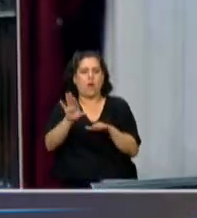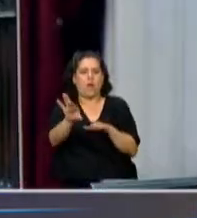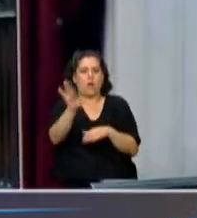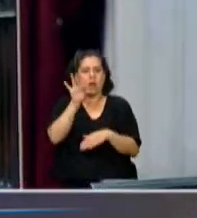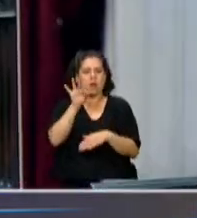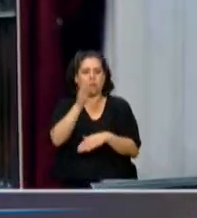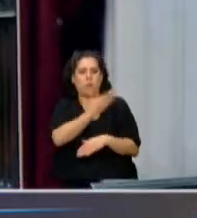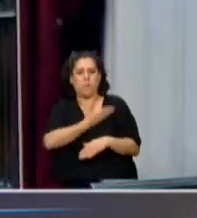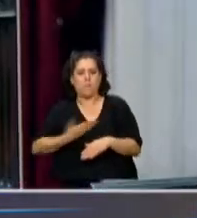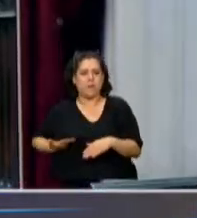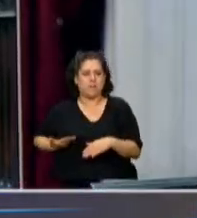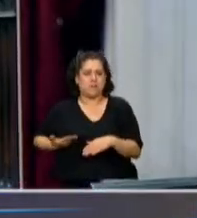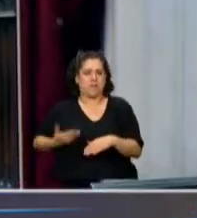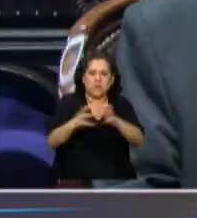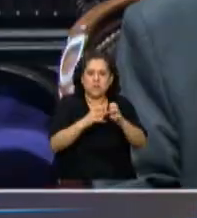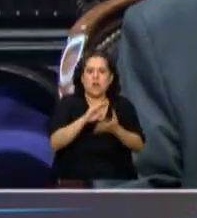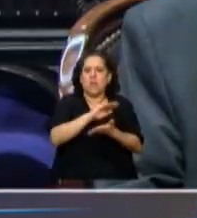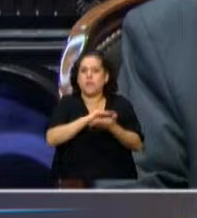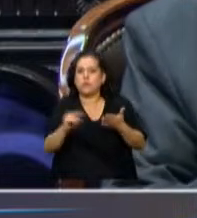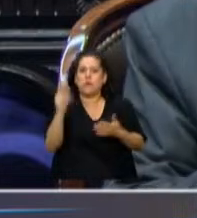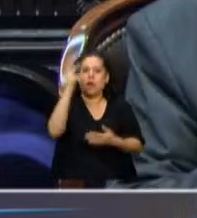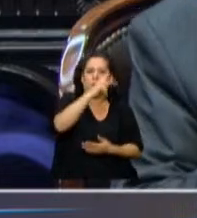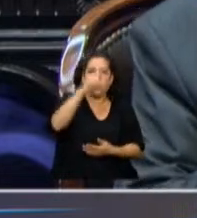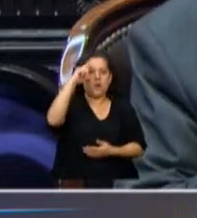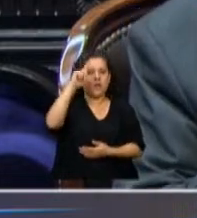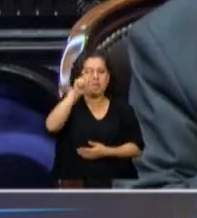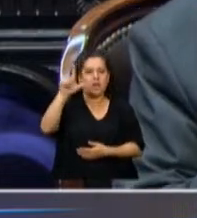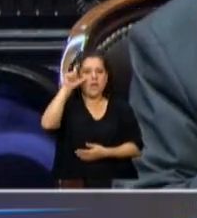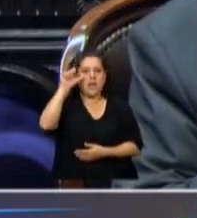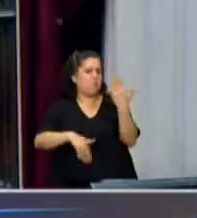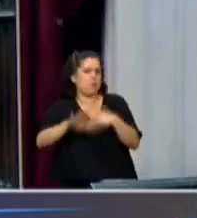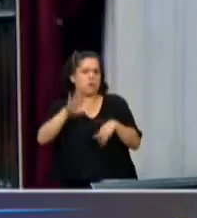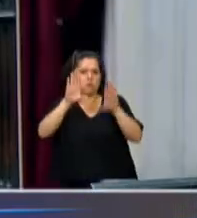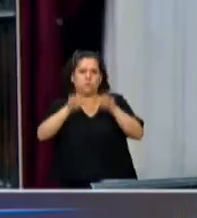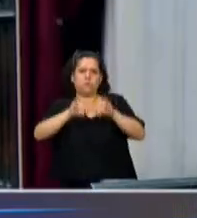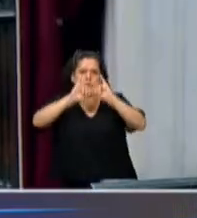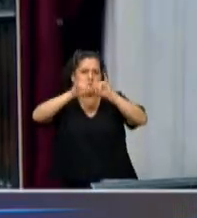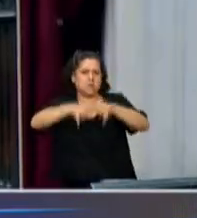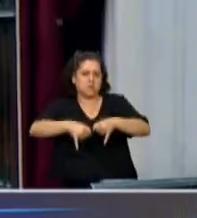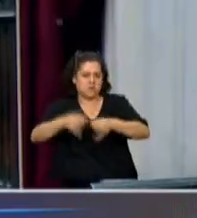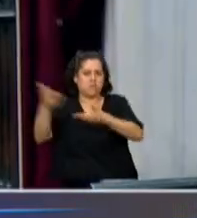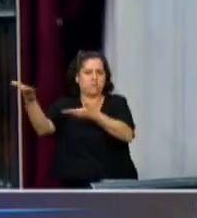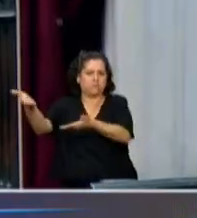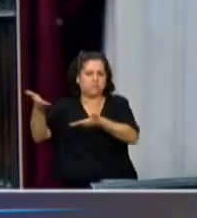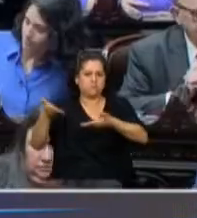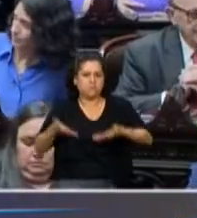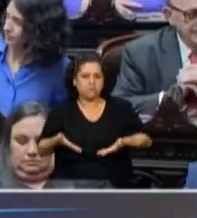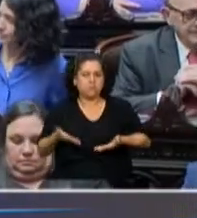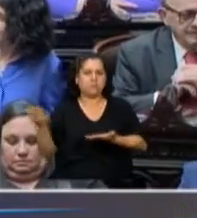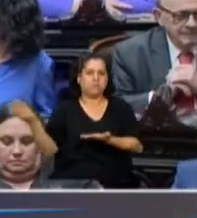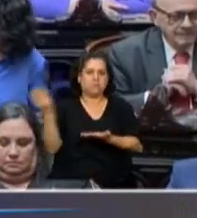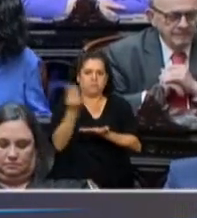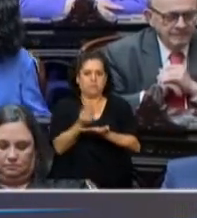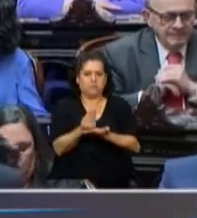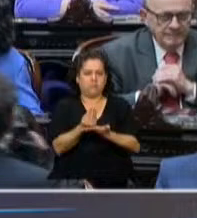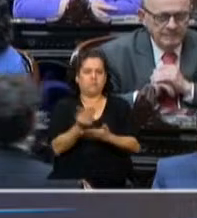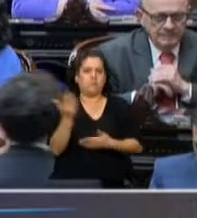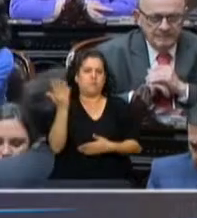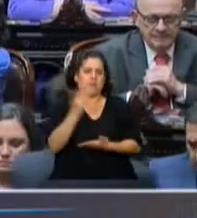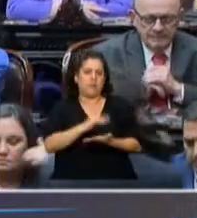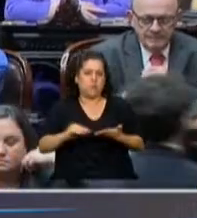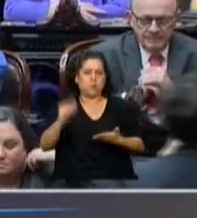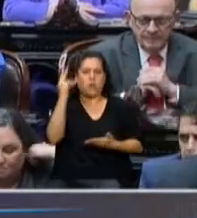distintas comisiones y en los proyectos que empiezan a presentar. Y también en la participación en las sesiones, que eso es un lugar donde